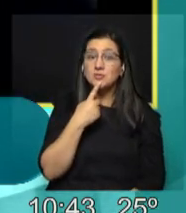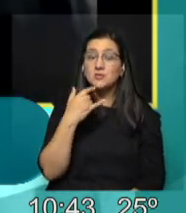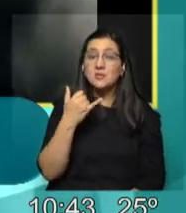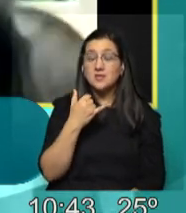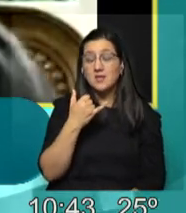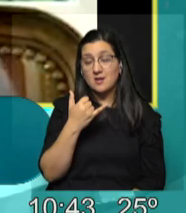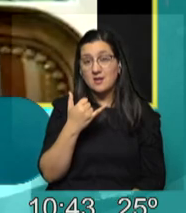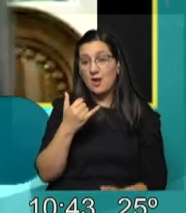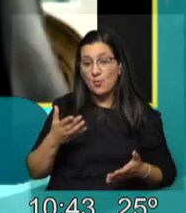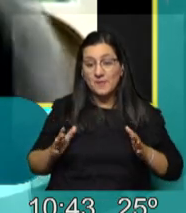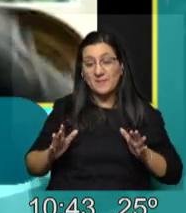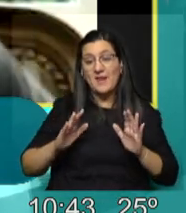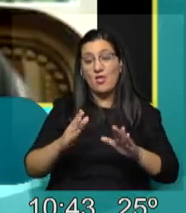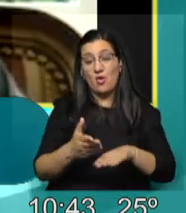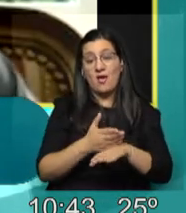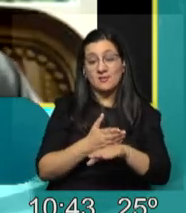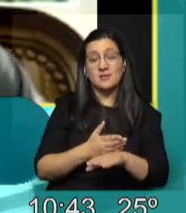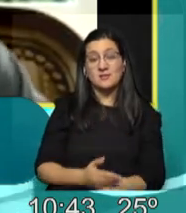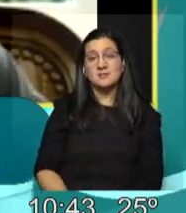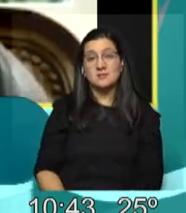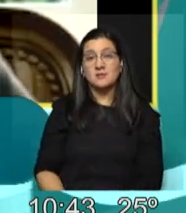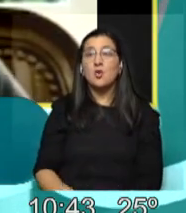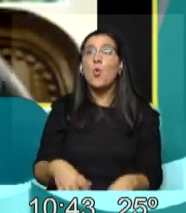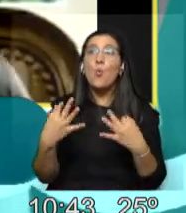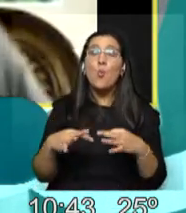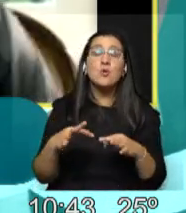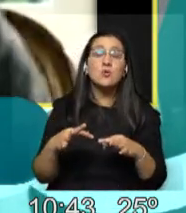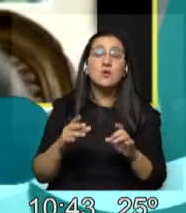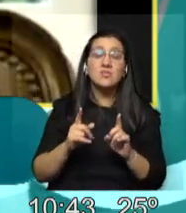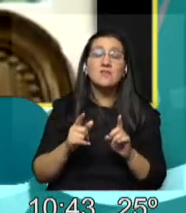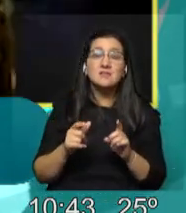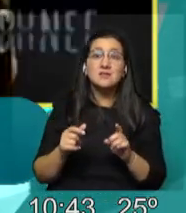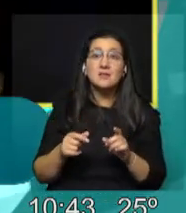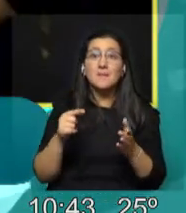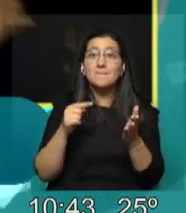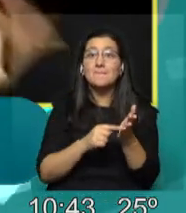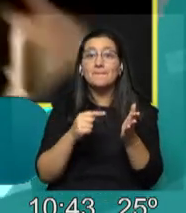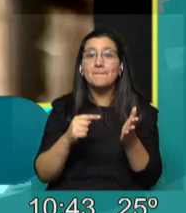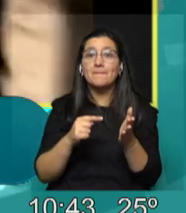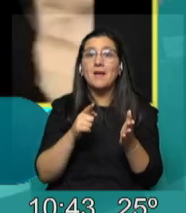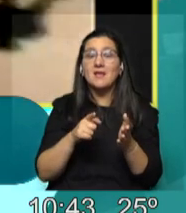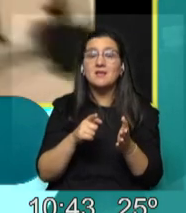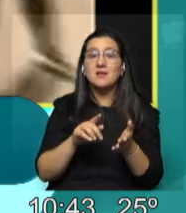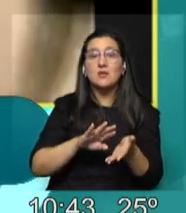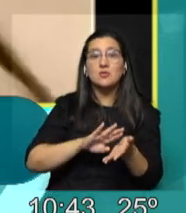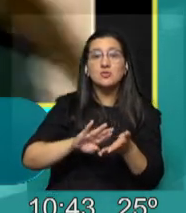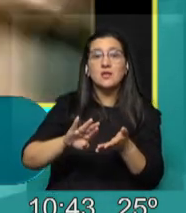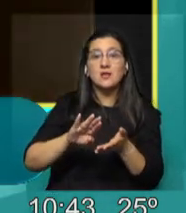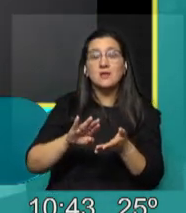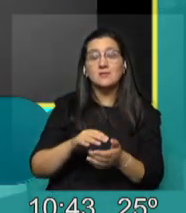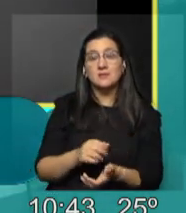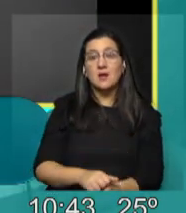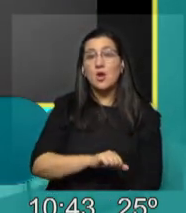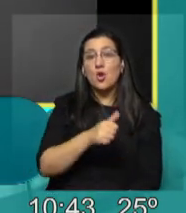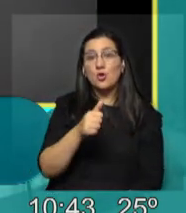speech preparado y lo único que tienen que hacer es ponerle play a ese speech, acá lo sacan un poco de escenario,